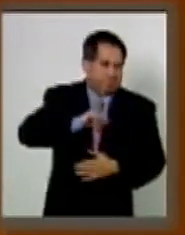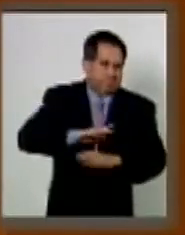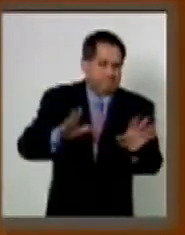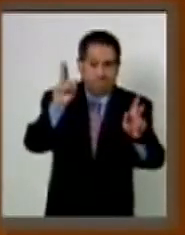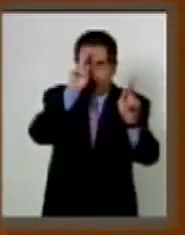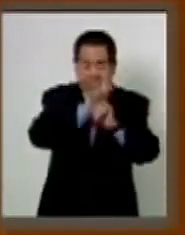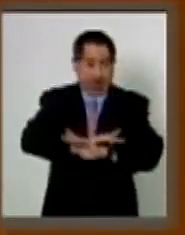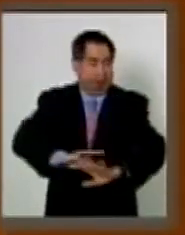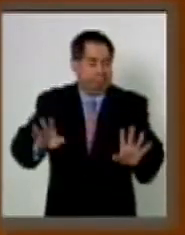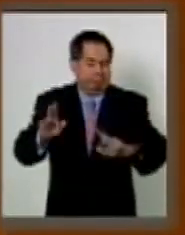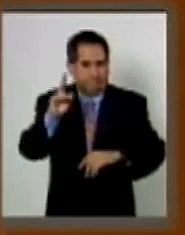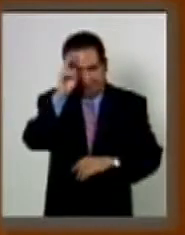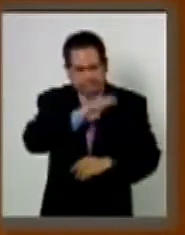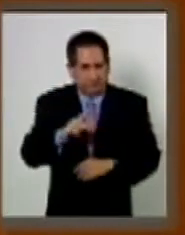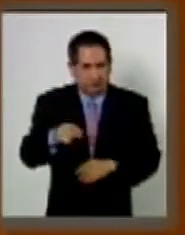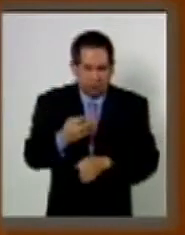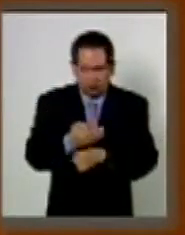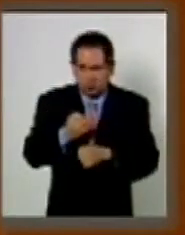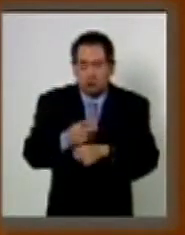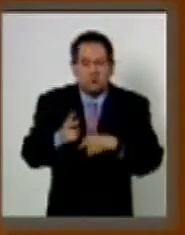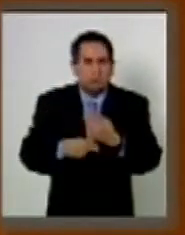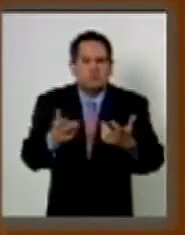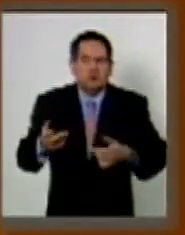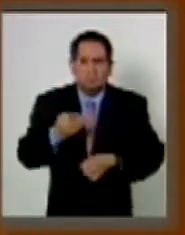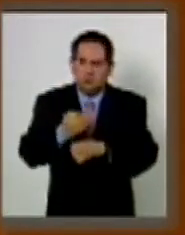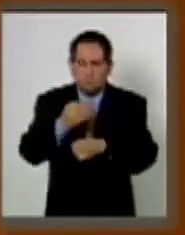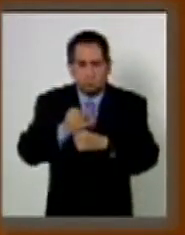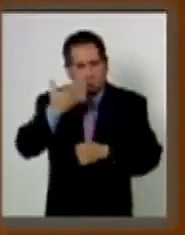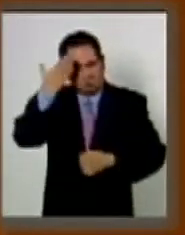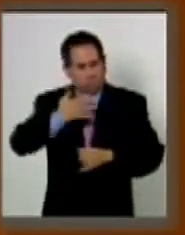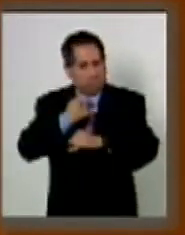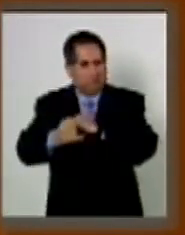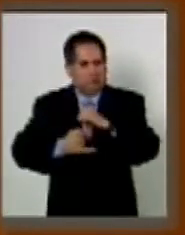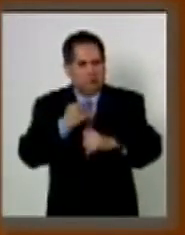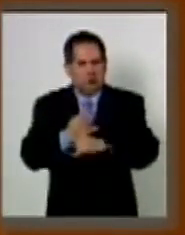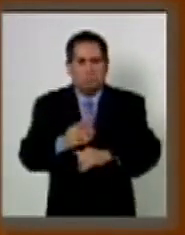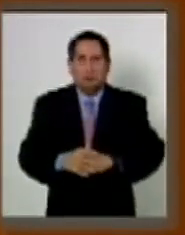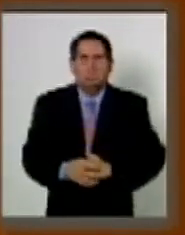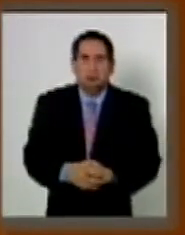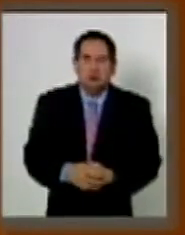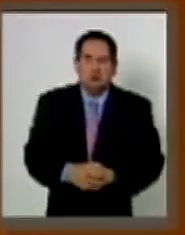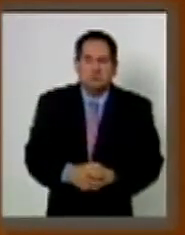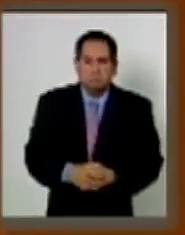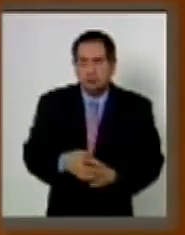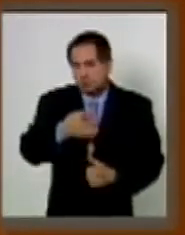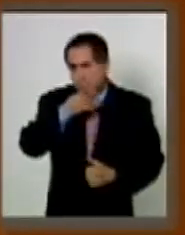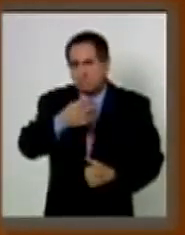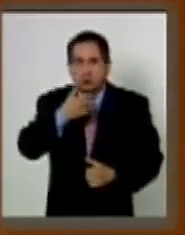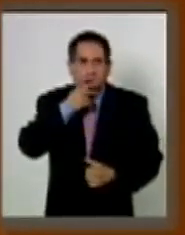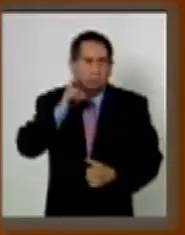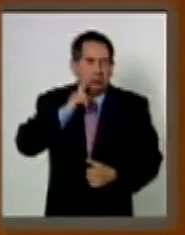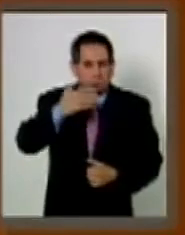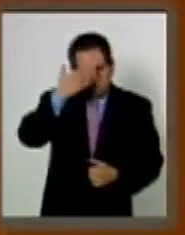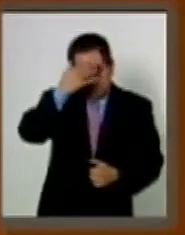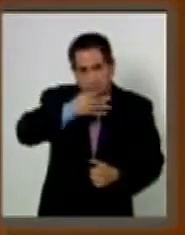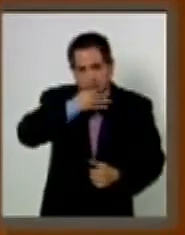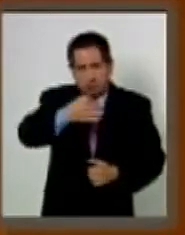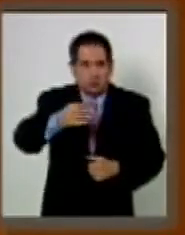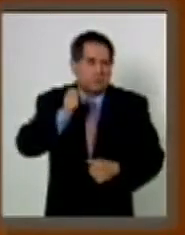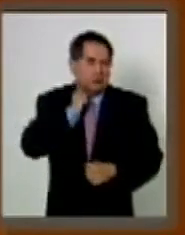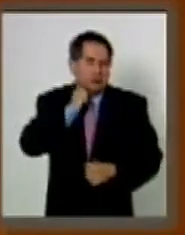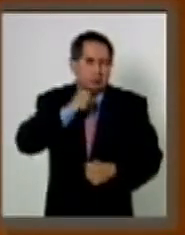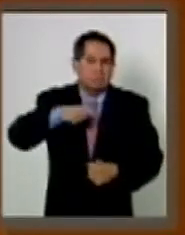Peor vamos a quedar de lo que estamos hoy en nuestra imagen internacional. Señoras y señores,